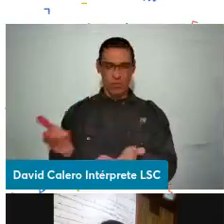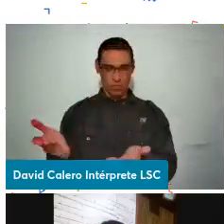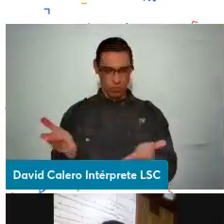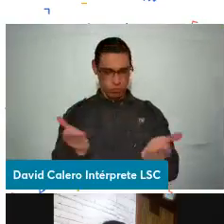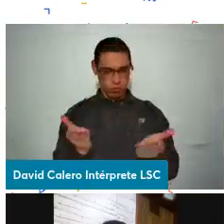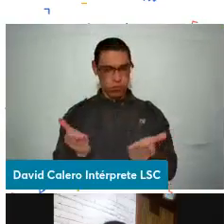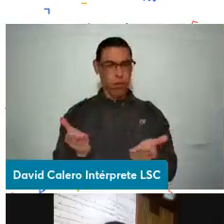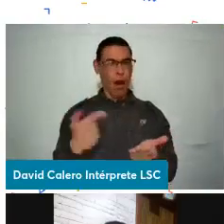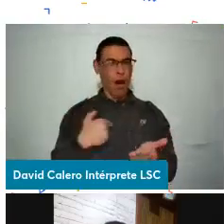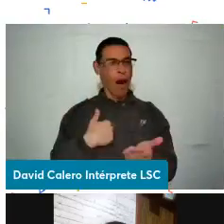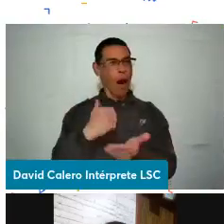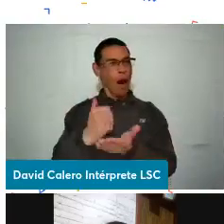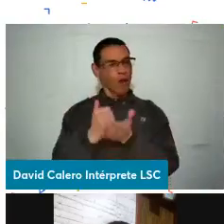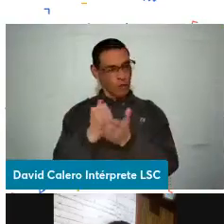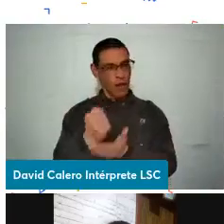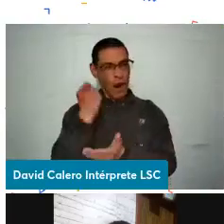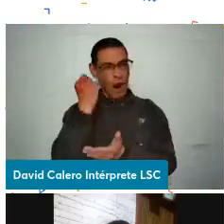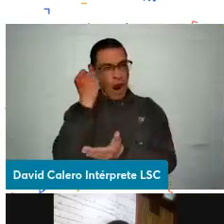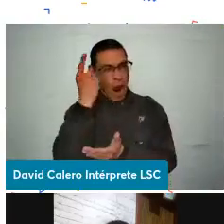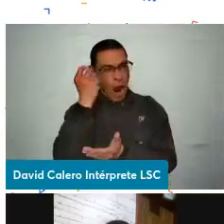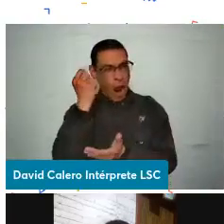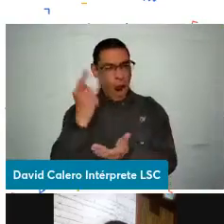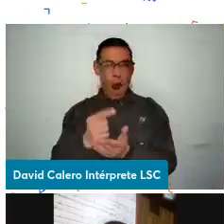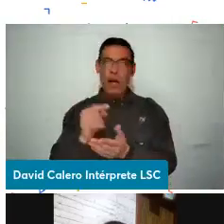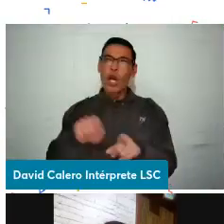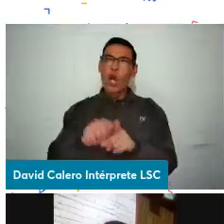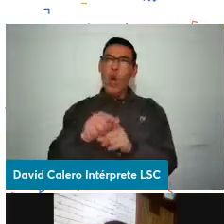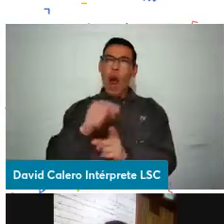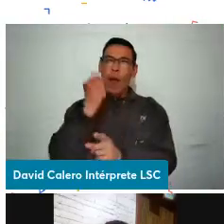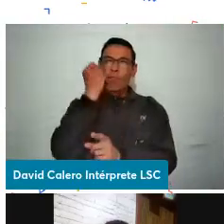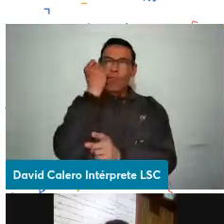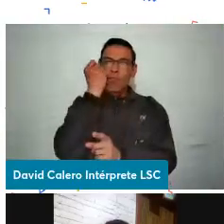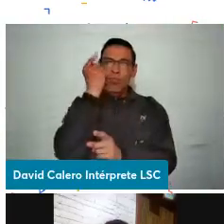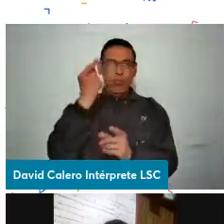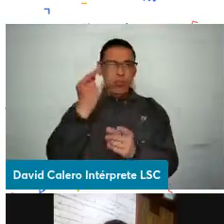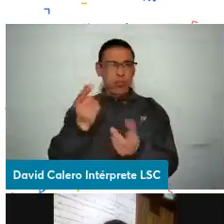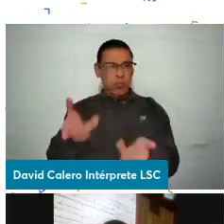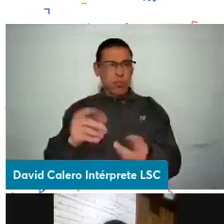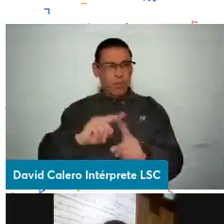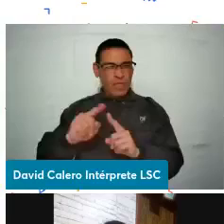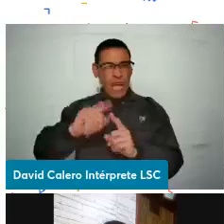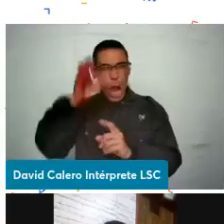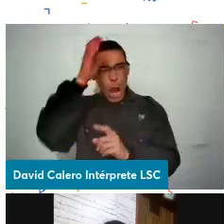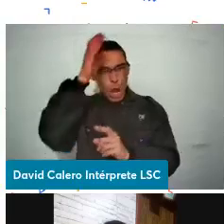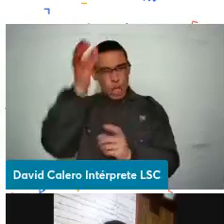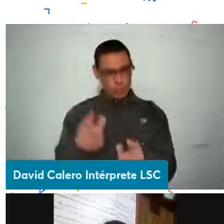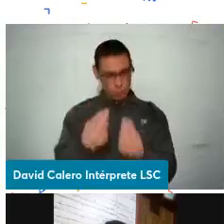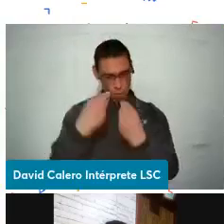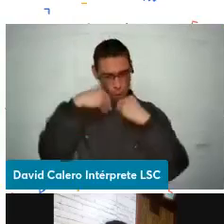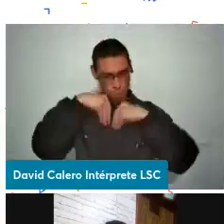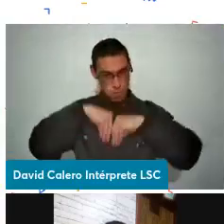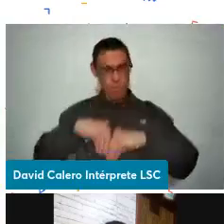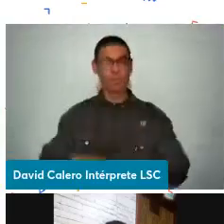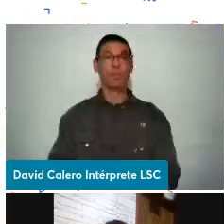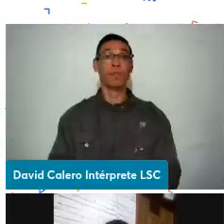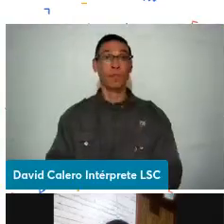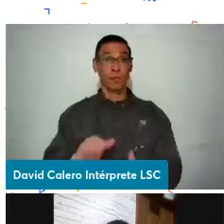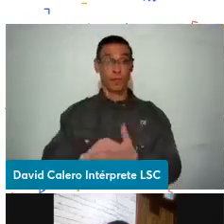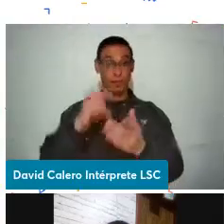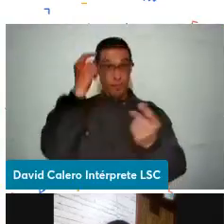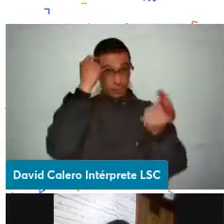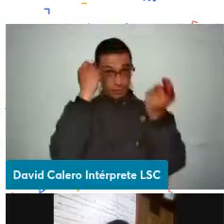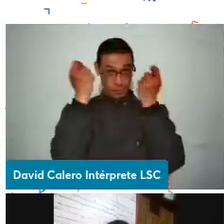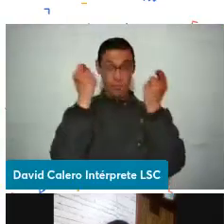de los conceptos que ellos deben llevar. Este tipo de estrategias contribuye a que nuestros estudiantes trabajen